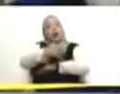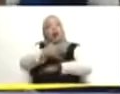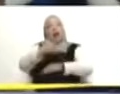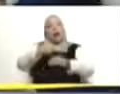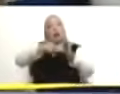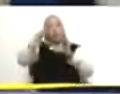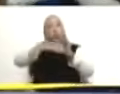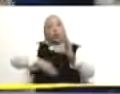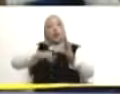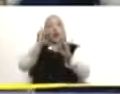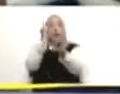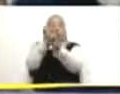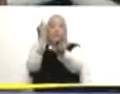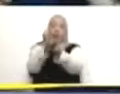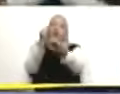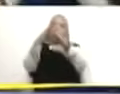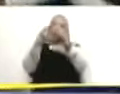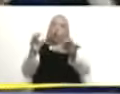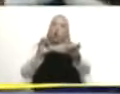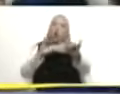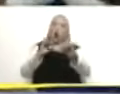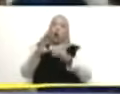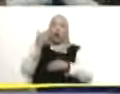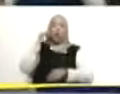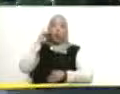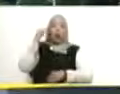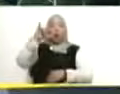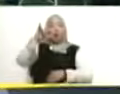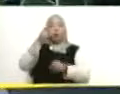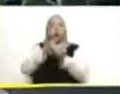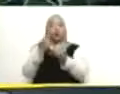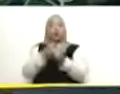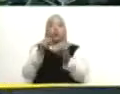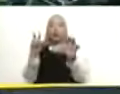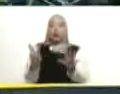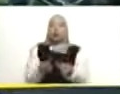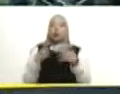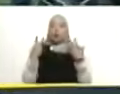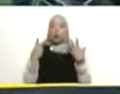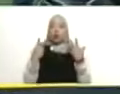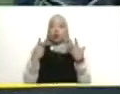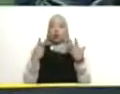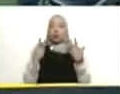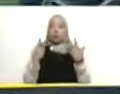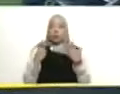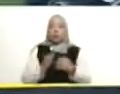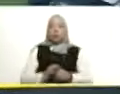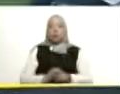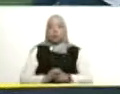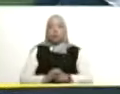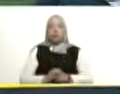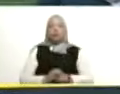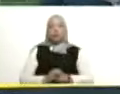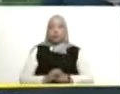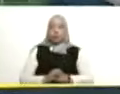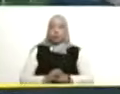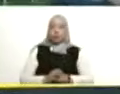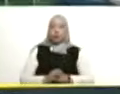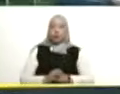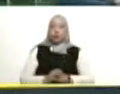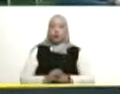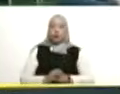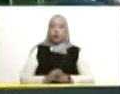y paredes. Vamos a comunicar. Y vamos ahora al vértice número 7. Génesis.